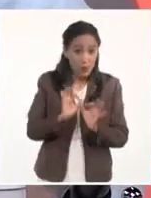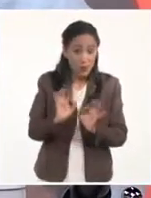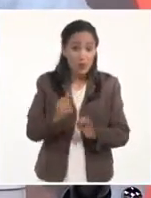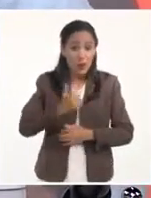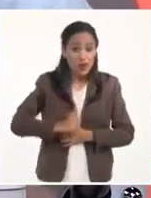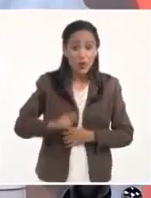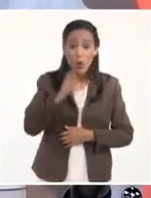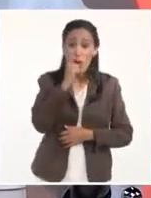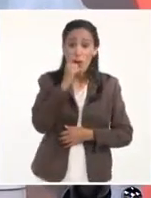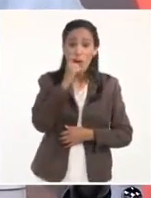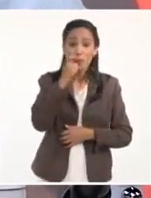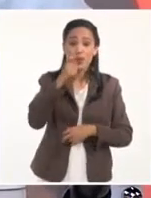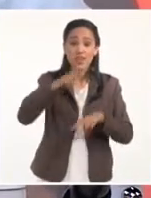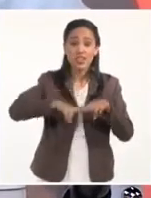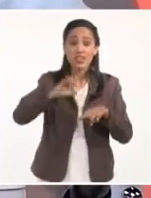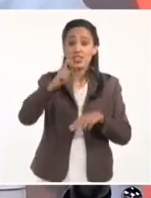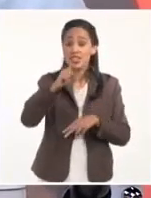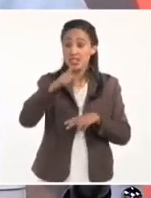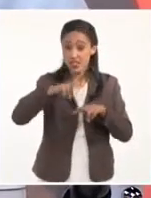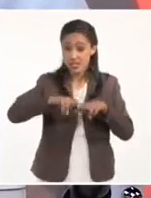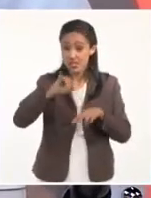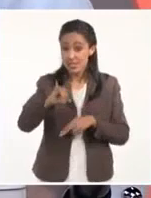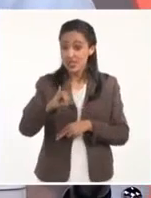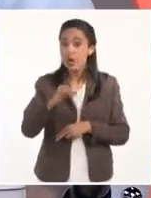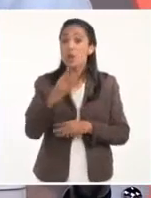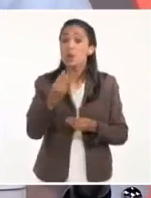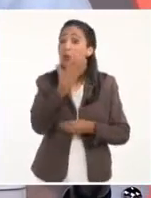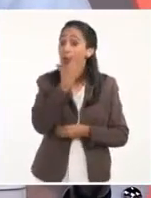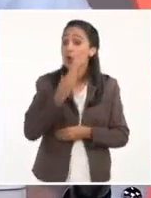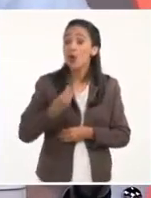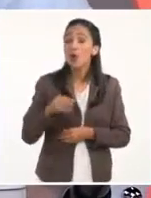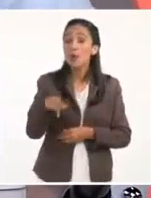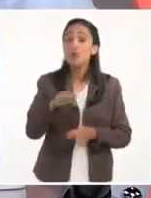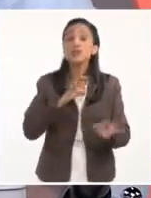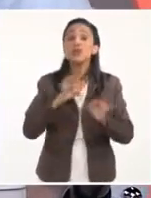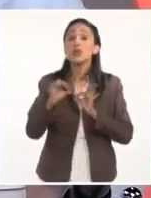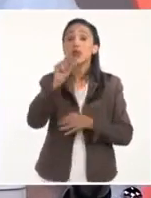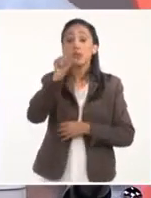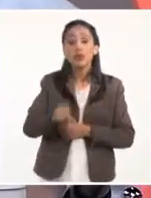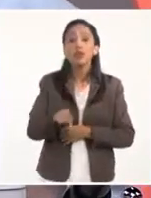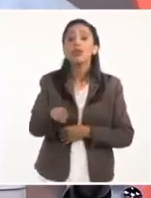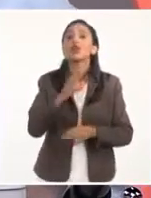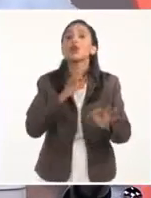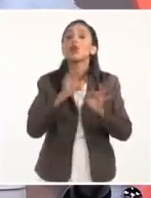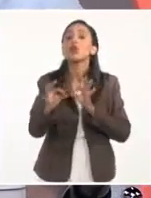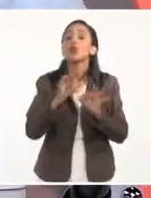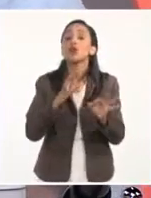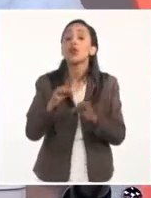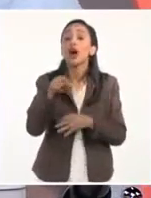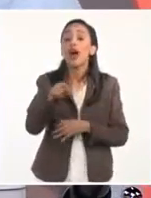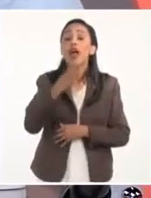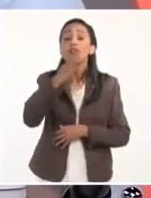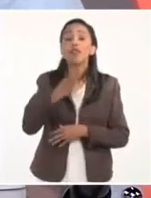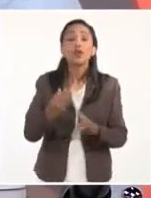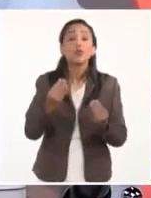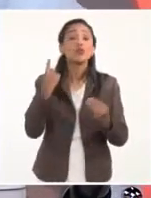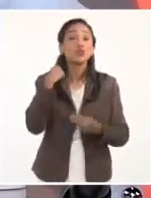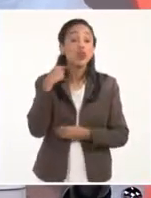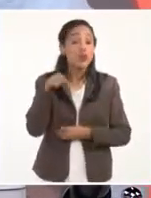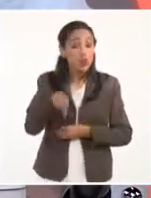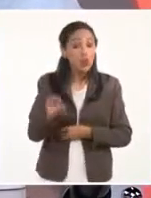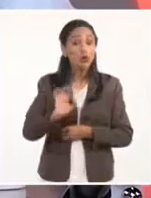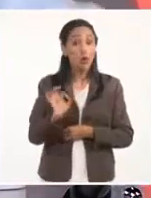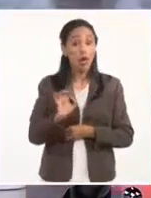a la gloria sofía y la de la de seguridad personal y tú bajo su responsabilidad muy ahora comandante gestión muchos años y hoy todavía así en seguridad personal